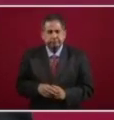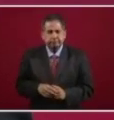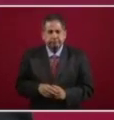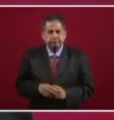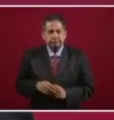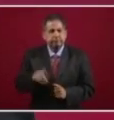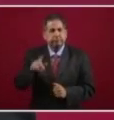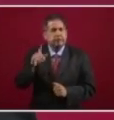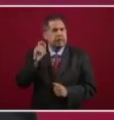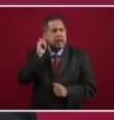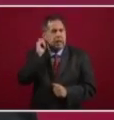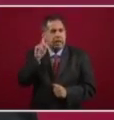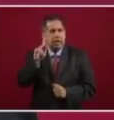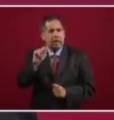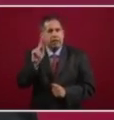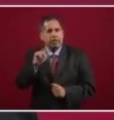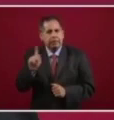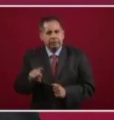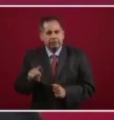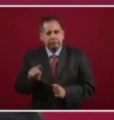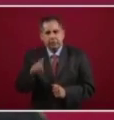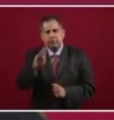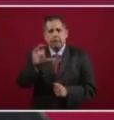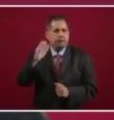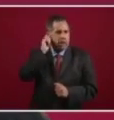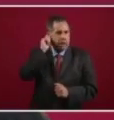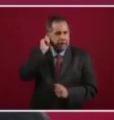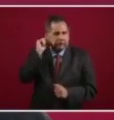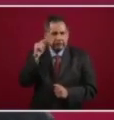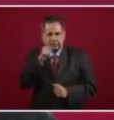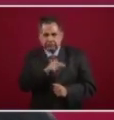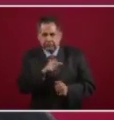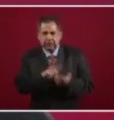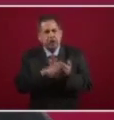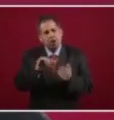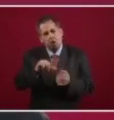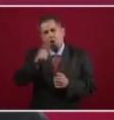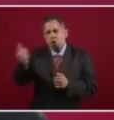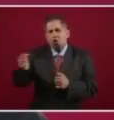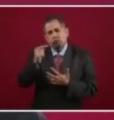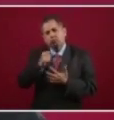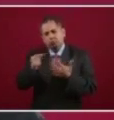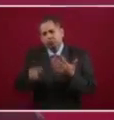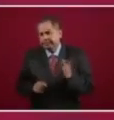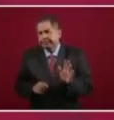La Paz, Baja California Sur, y otros casos.